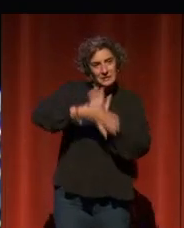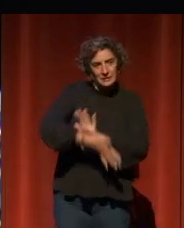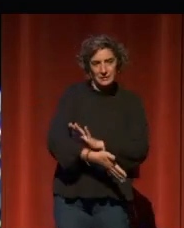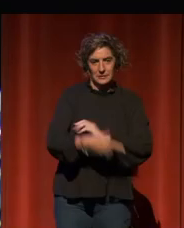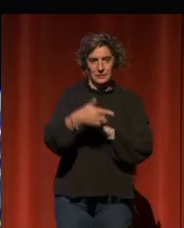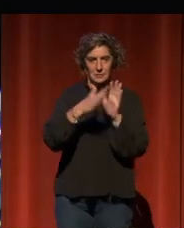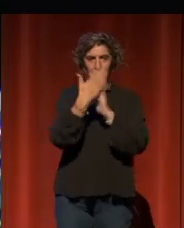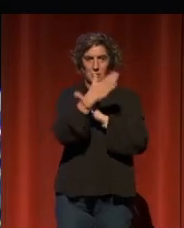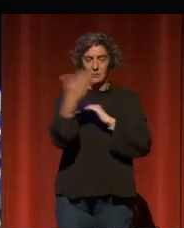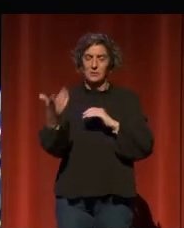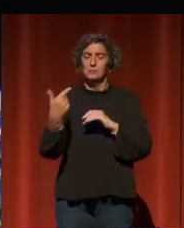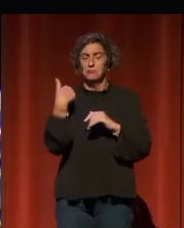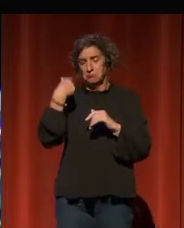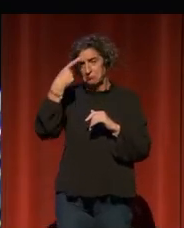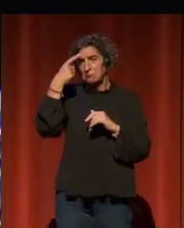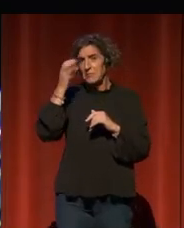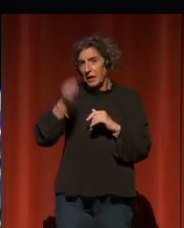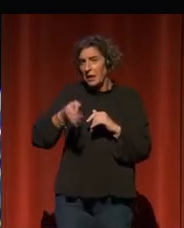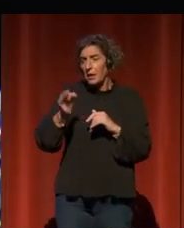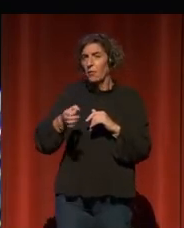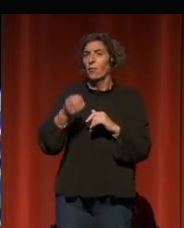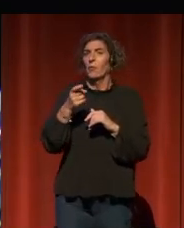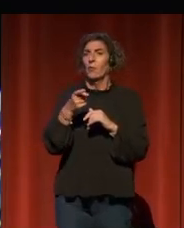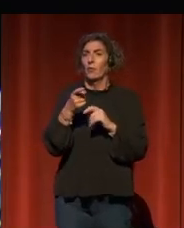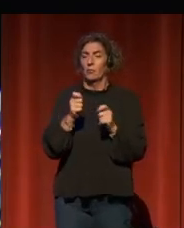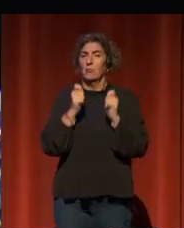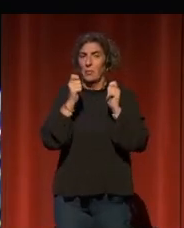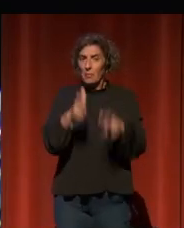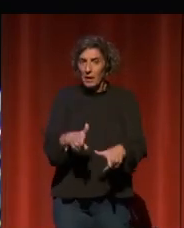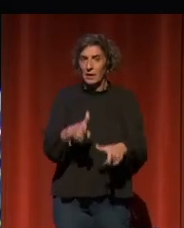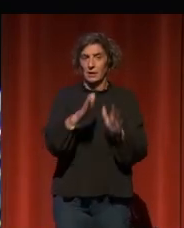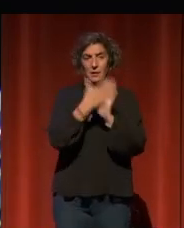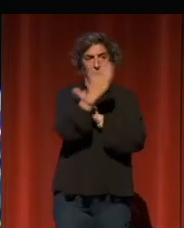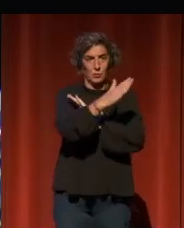esto da a las bibliotecas un